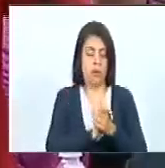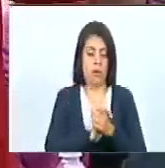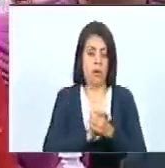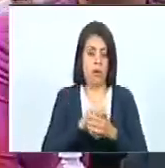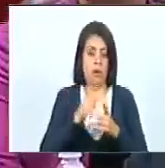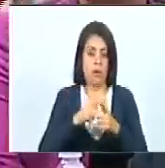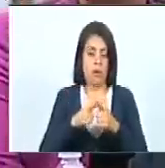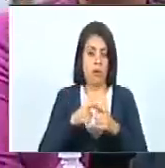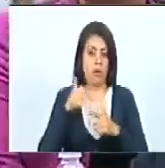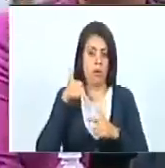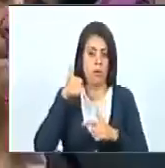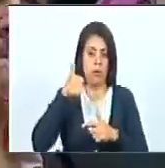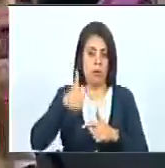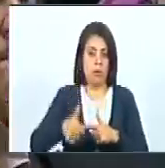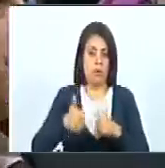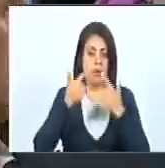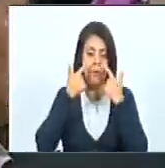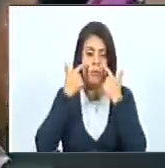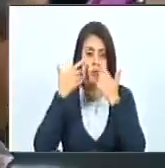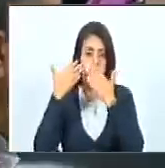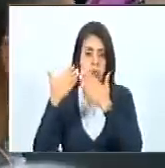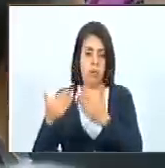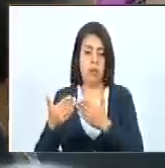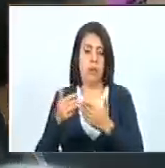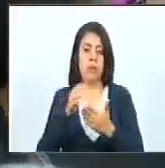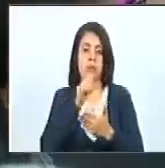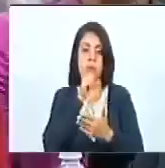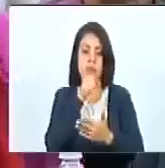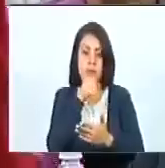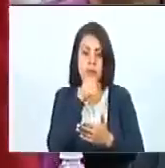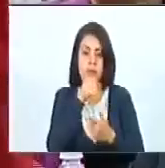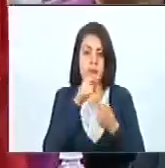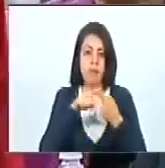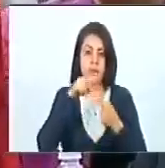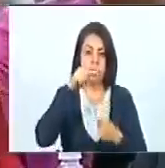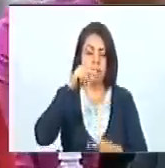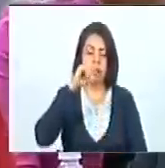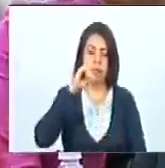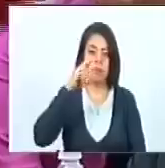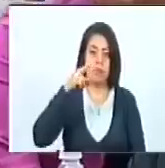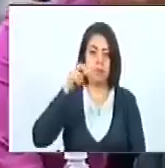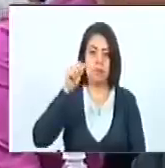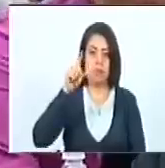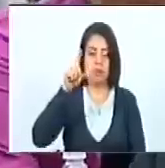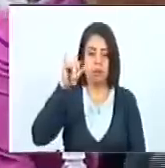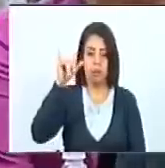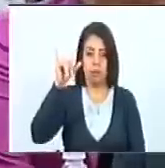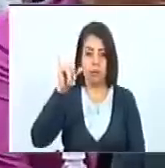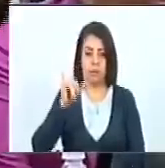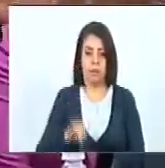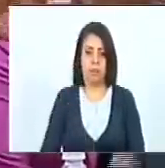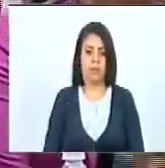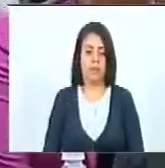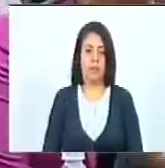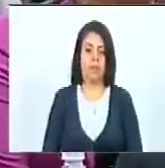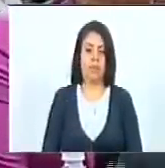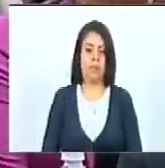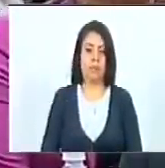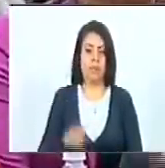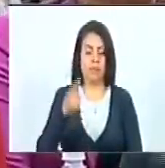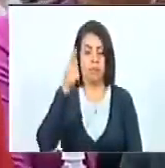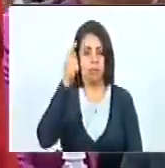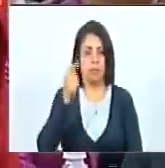longevos de aquí de la Asamblea Nacional. Aquí tenemos a Noelí Pocaterra. Noelí